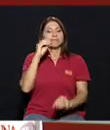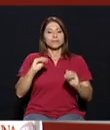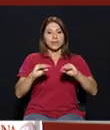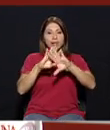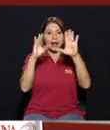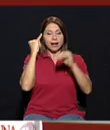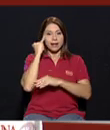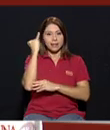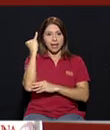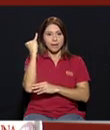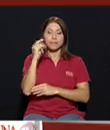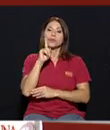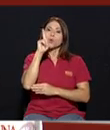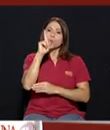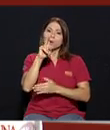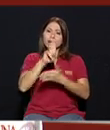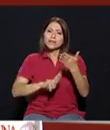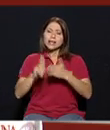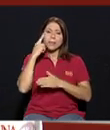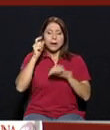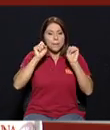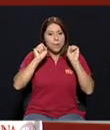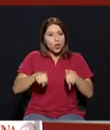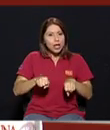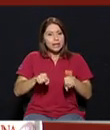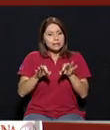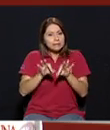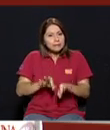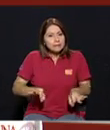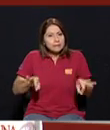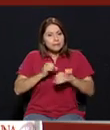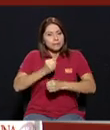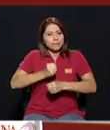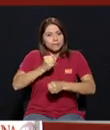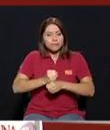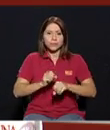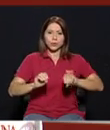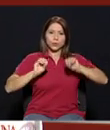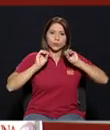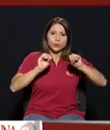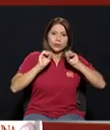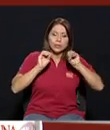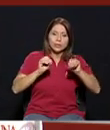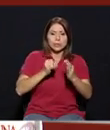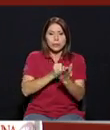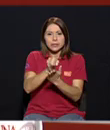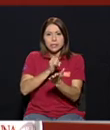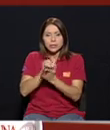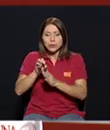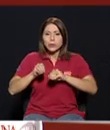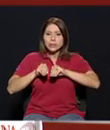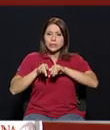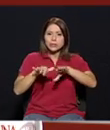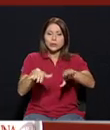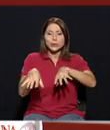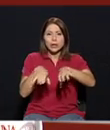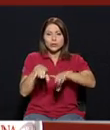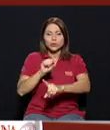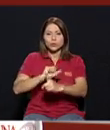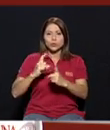poder ejercer su actividad sustantiva, su docencia, su investigación, su extensión o su acción social y